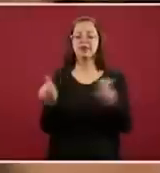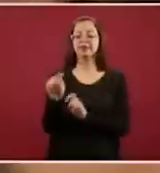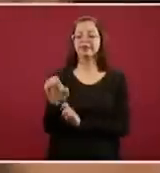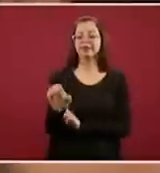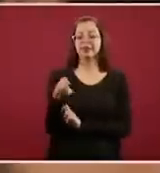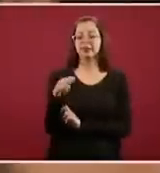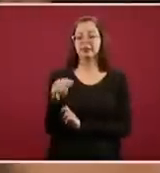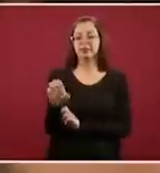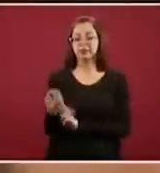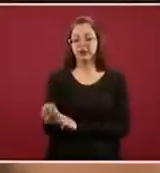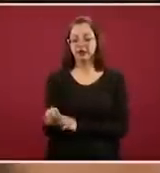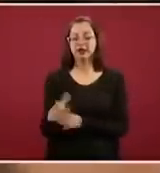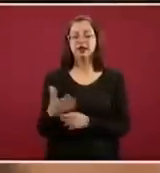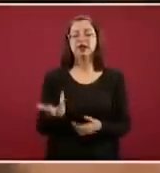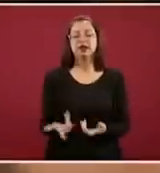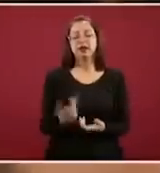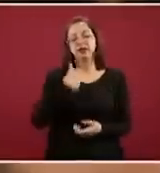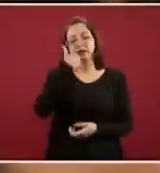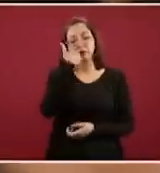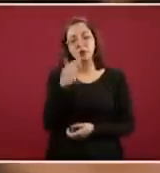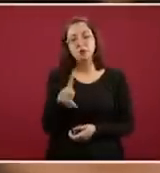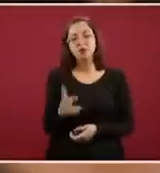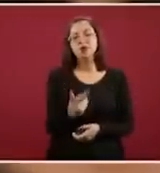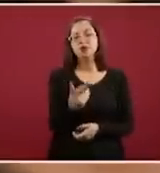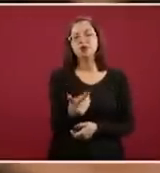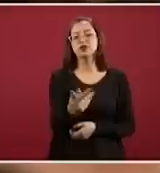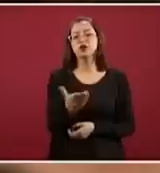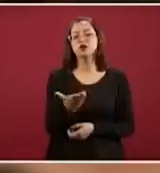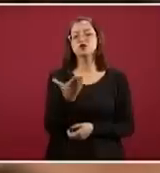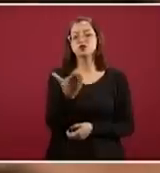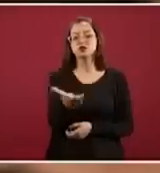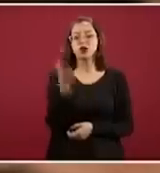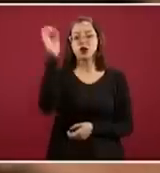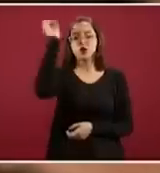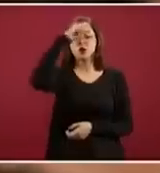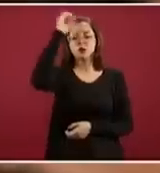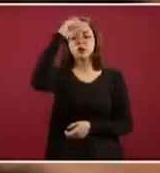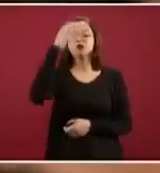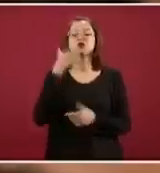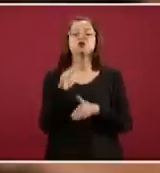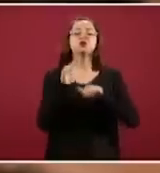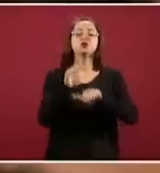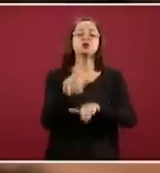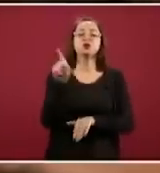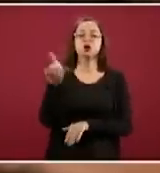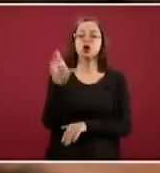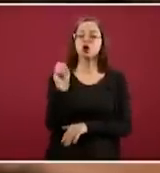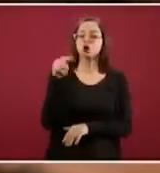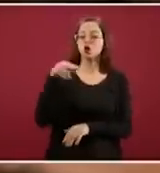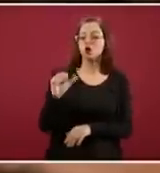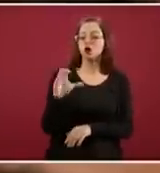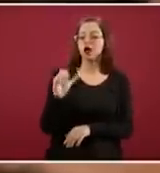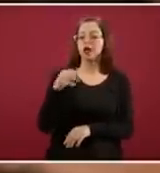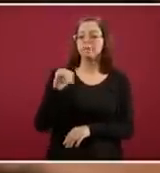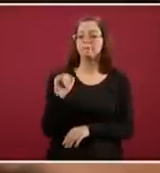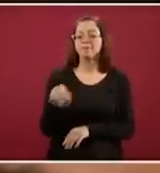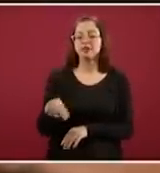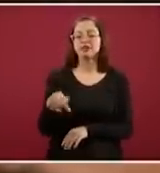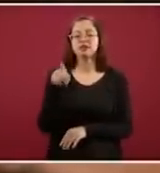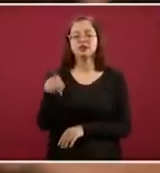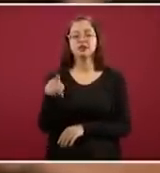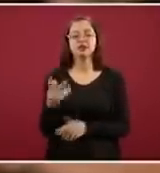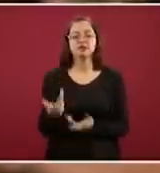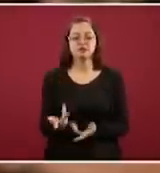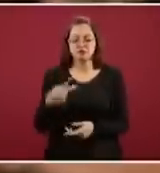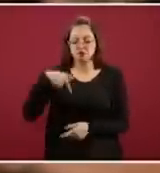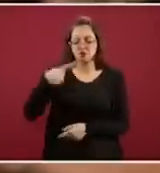quisiera yo preguntarle, presidente, ¿cuál es su postura con lo que afirma la CONCAMIN? Ayer plantean,